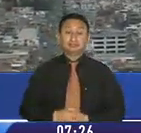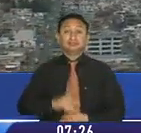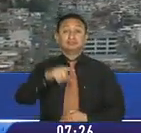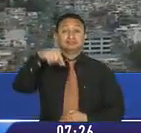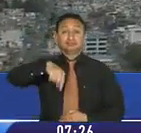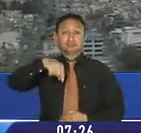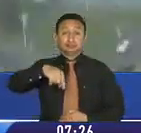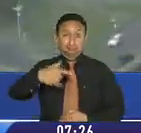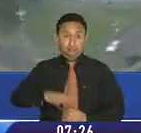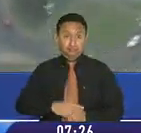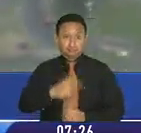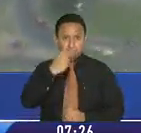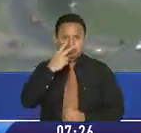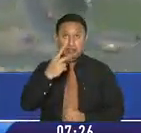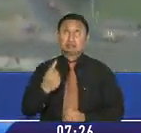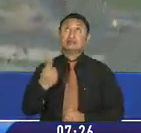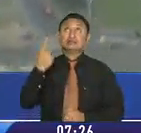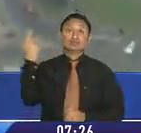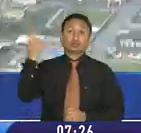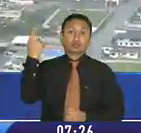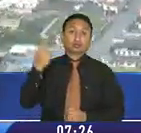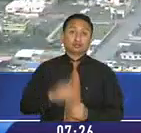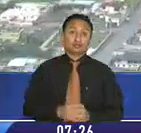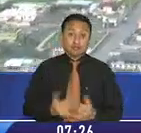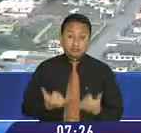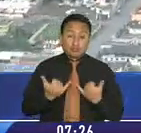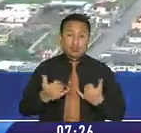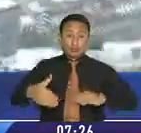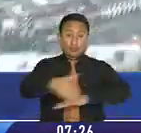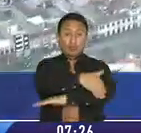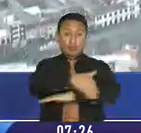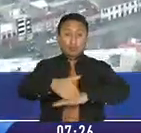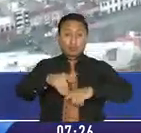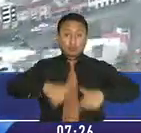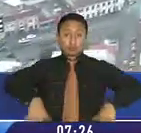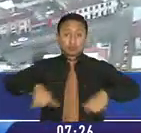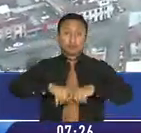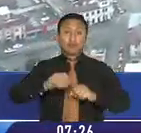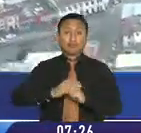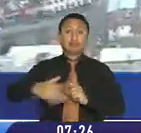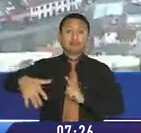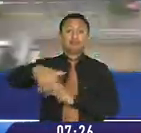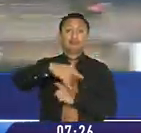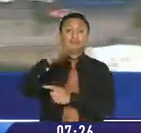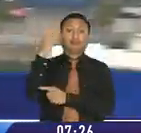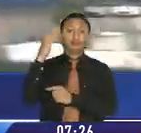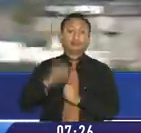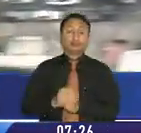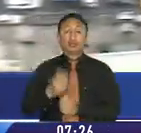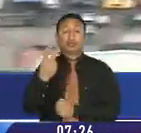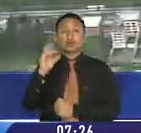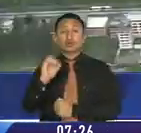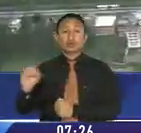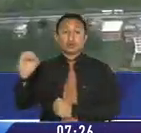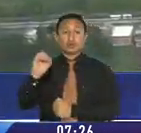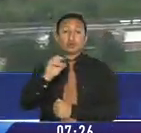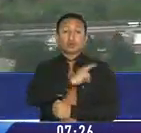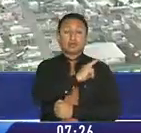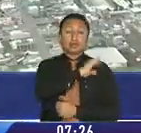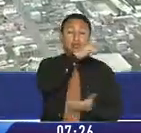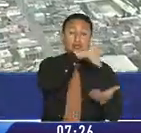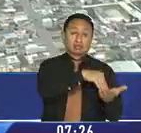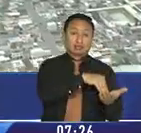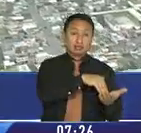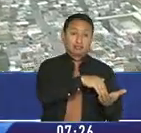recorrido además pudimos apreciar desde el aire cómo hoy se ven las calles en sectores como el Parque El Arbolito, 12 de Octubre o Universidad